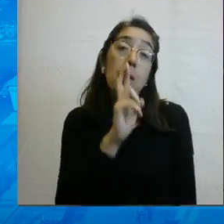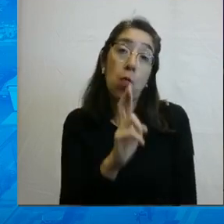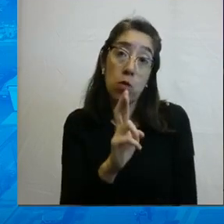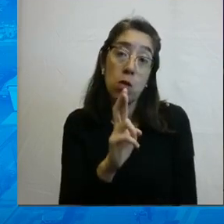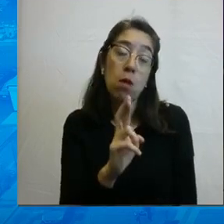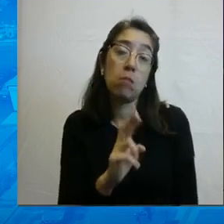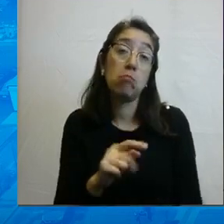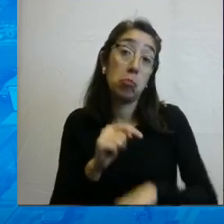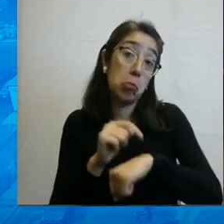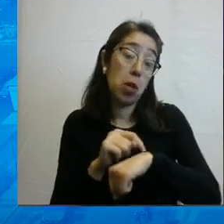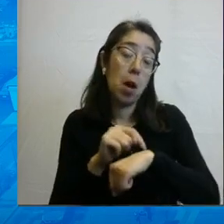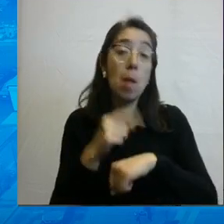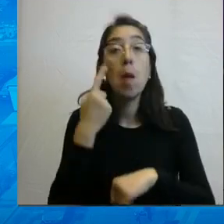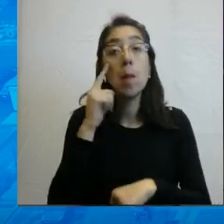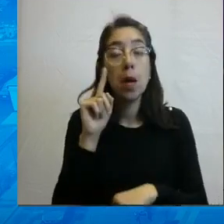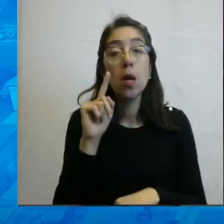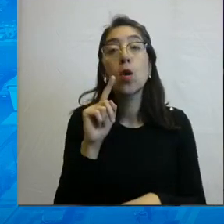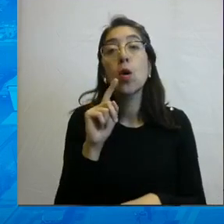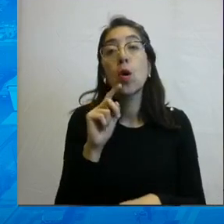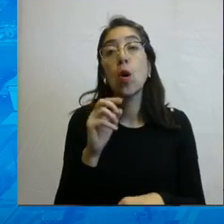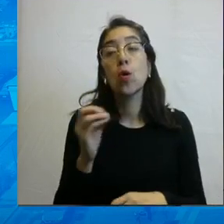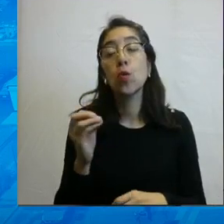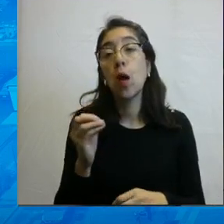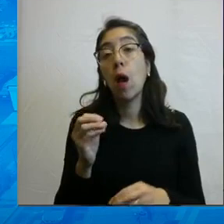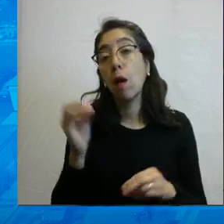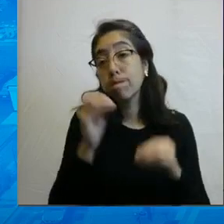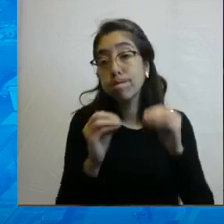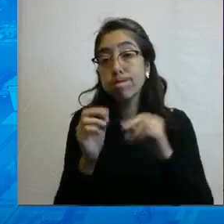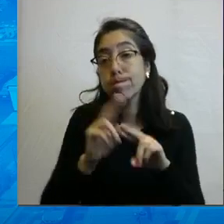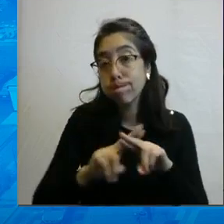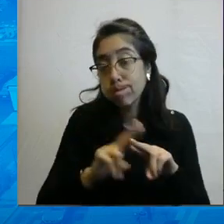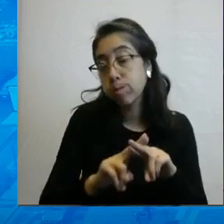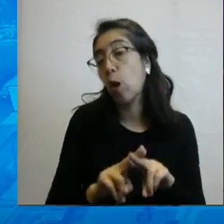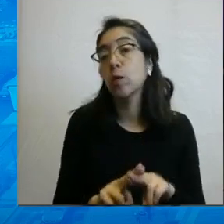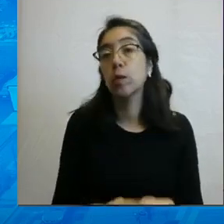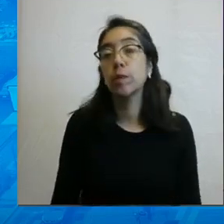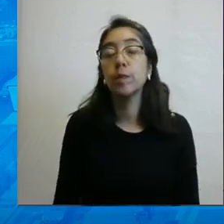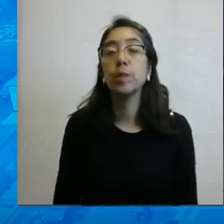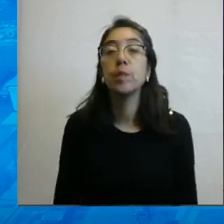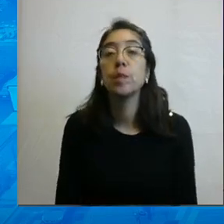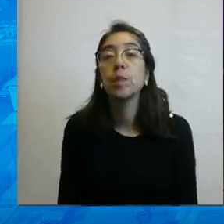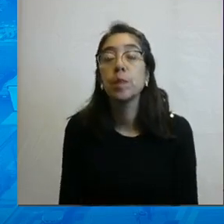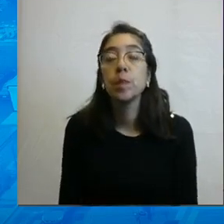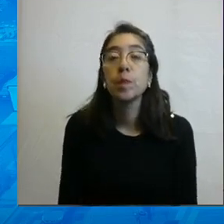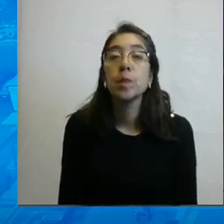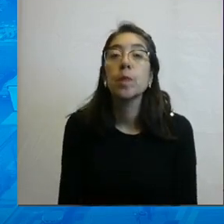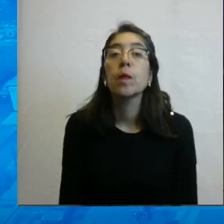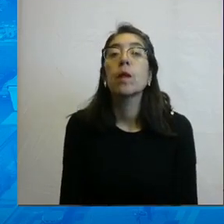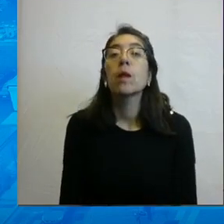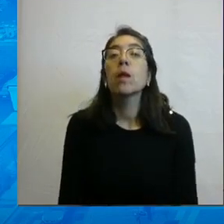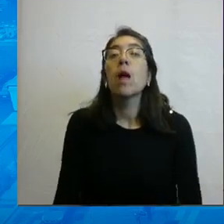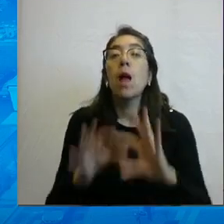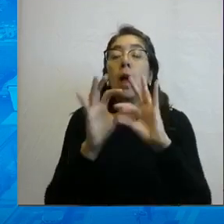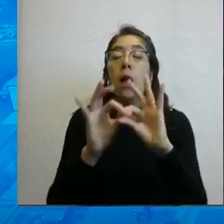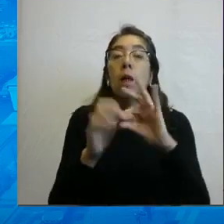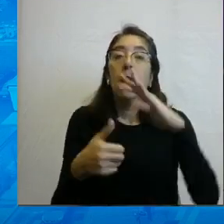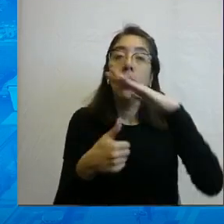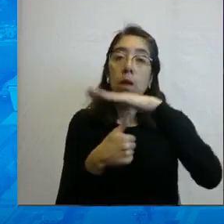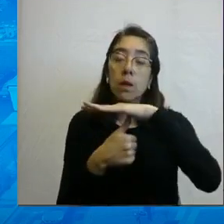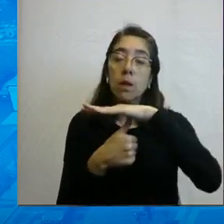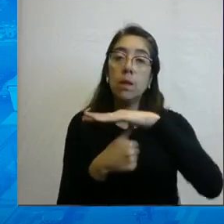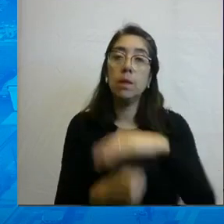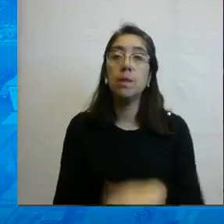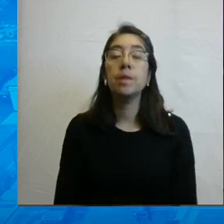ojalá con una solución detrás. Eso, presidente. Muchas gracias. Muchas gracias, concejal Domínguez.